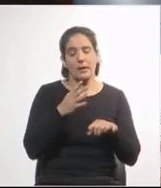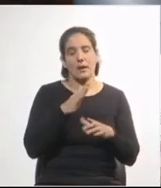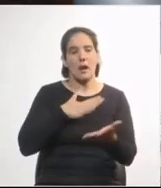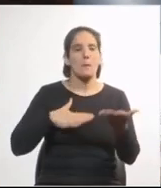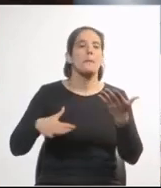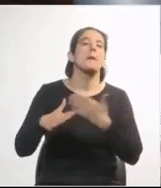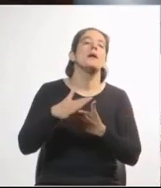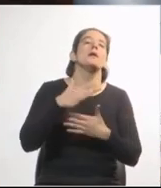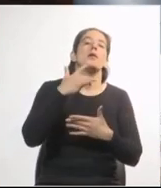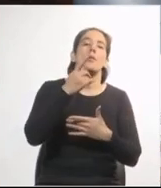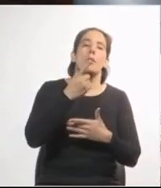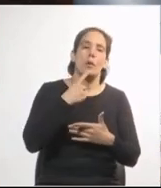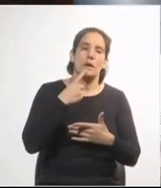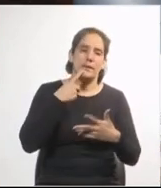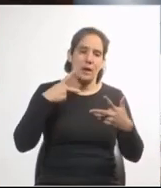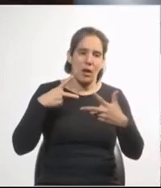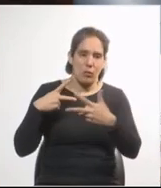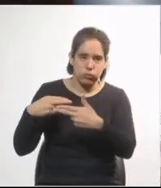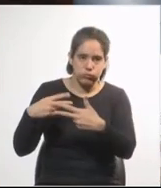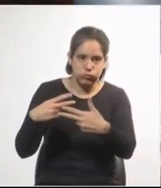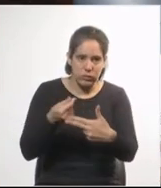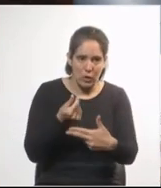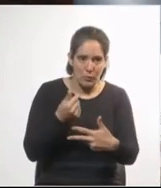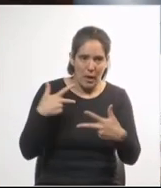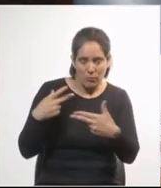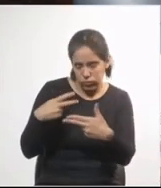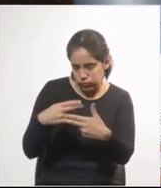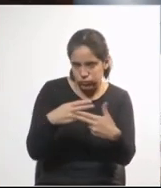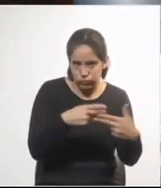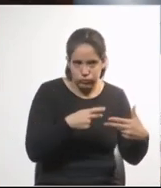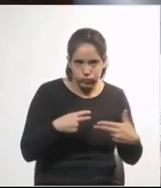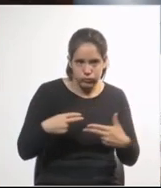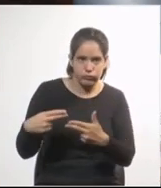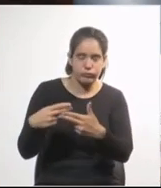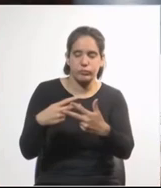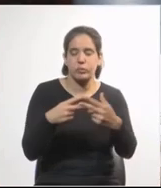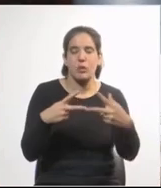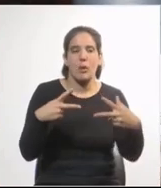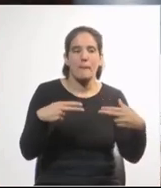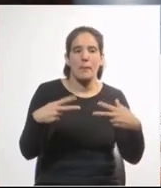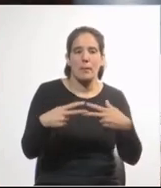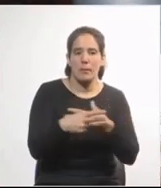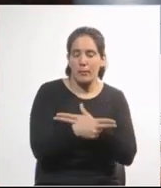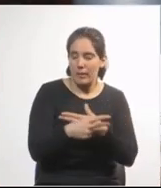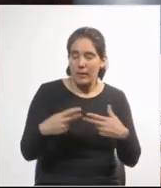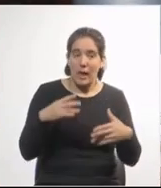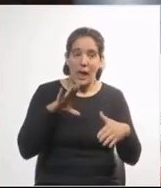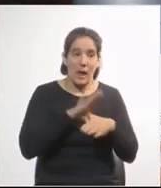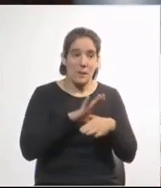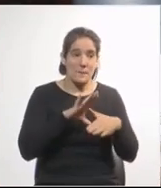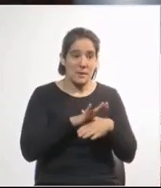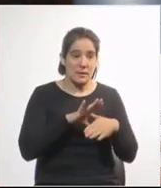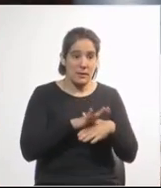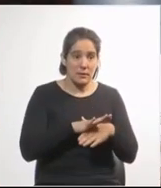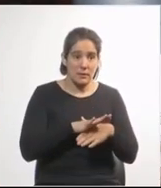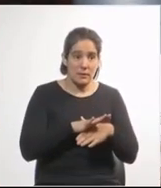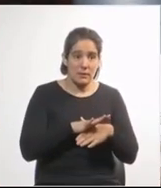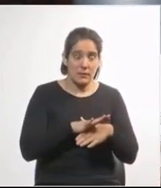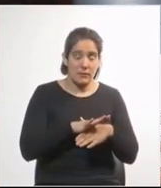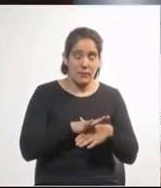de las políticas de ajuste y recortes que han sufrido los diversos organismos del Estado, el MIDES ha sido un